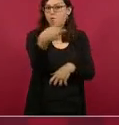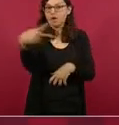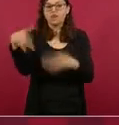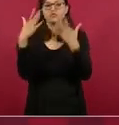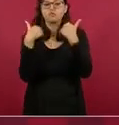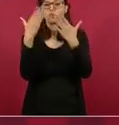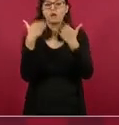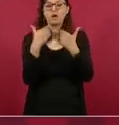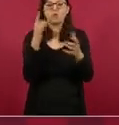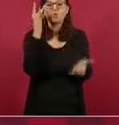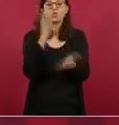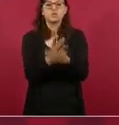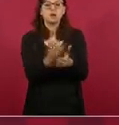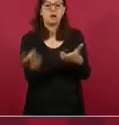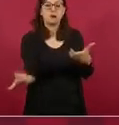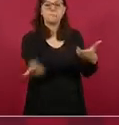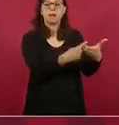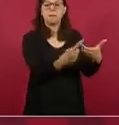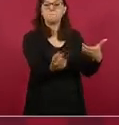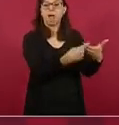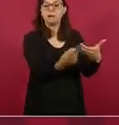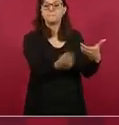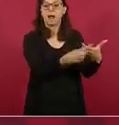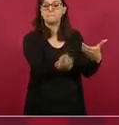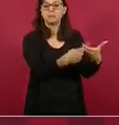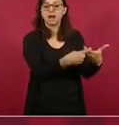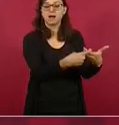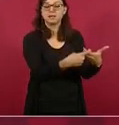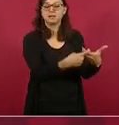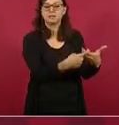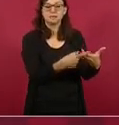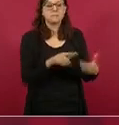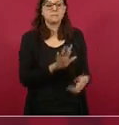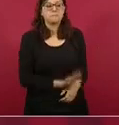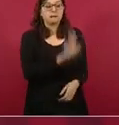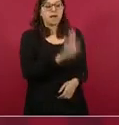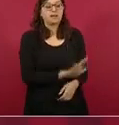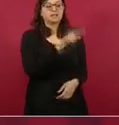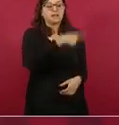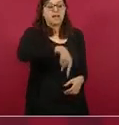eran como comisiones federales de electricidad que vendían